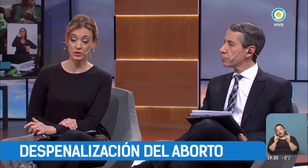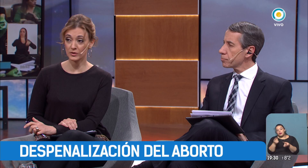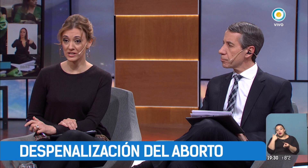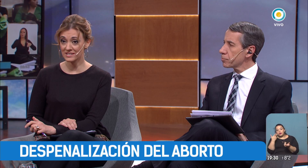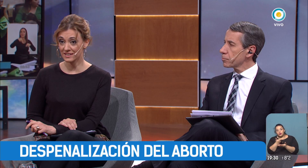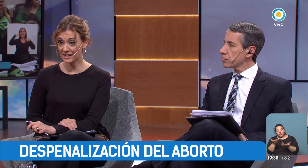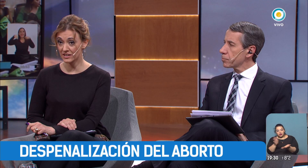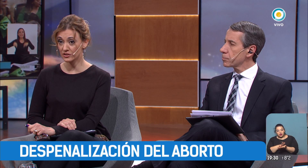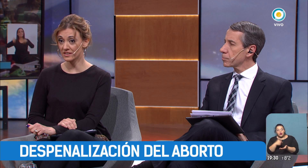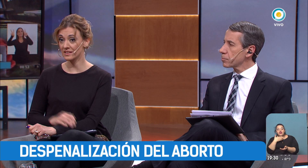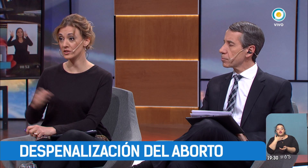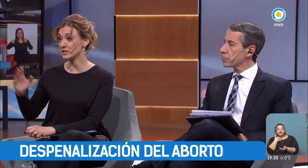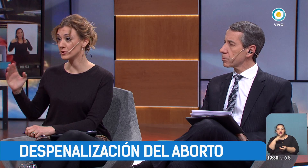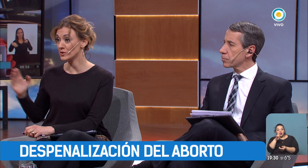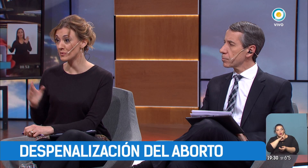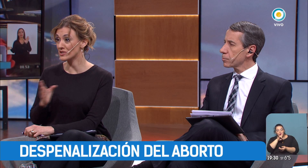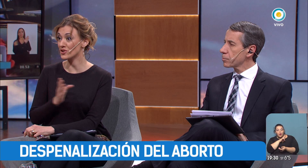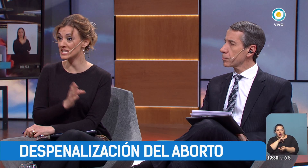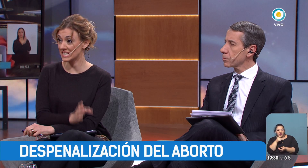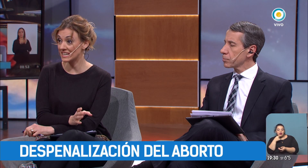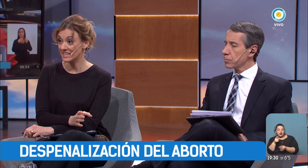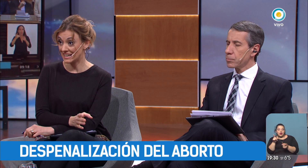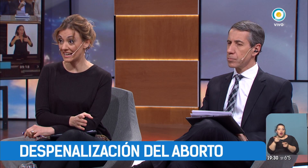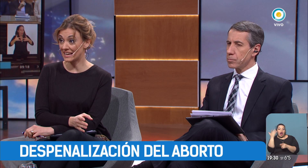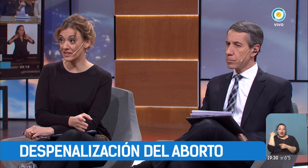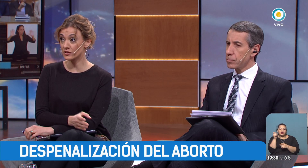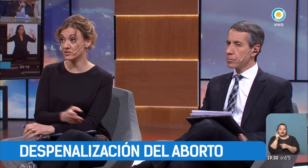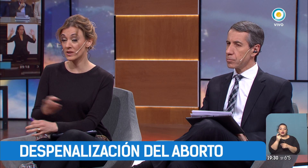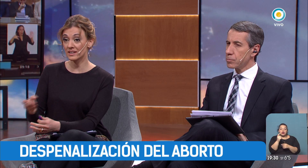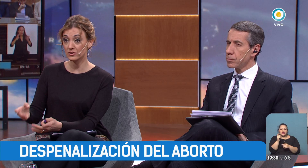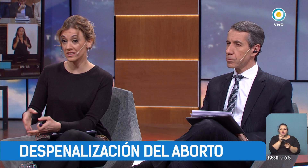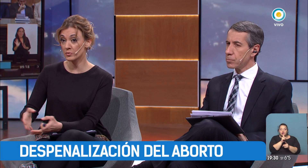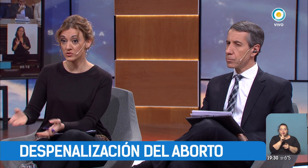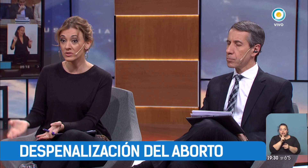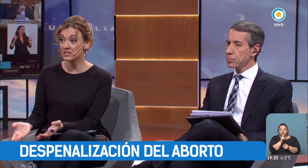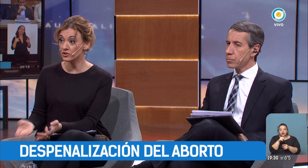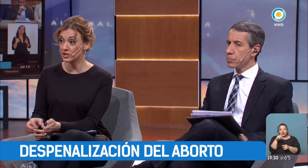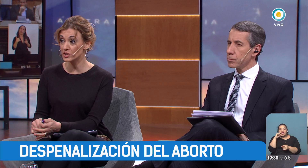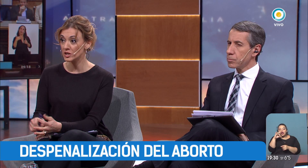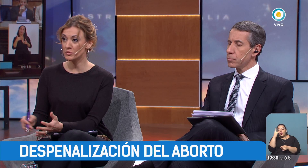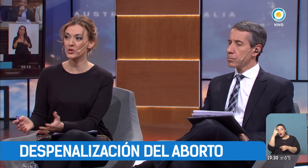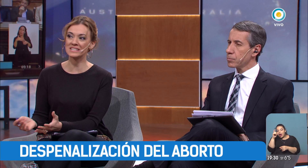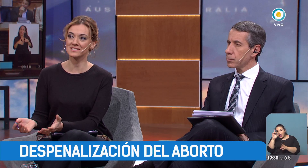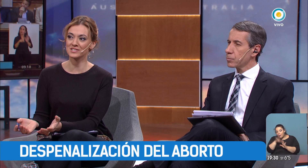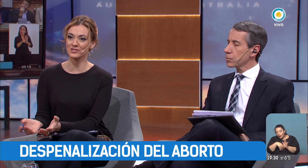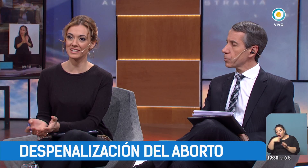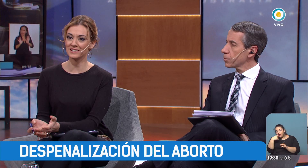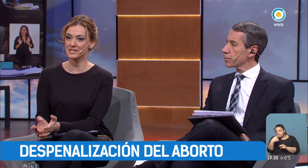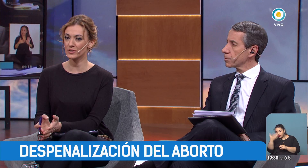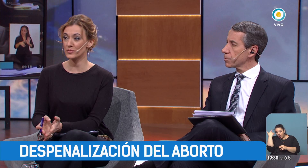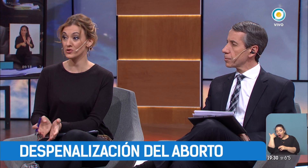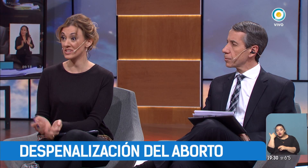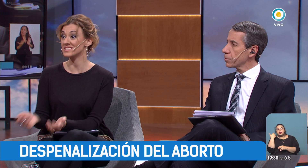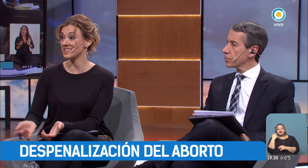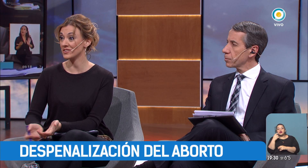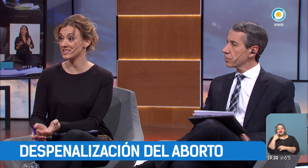que tiene que ver con la violencia de género, que desde el colectivo Ni Una Menos y ahora llegar a esto que es una gran conquista porque es un día histórico, pero da la sensación de que tiene